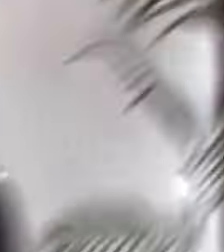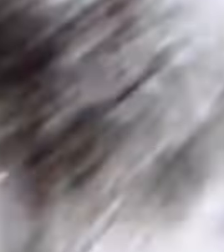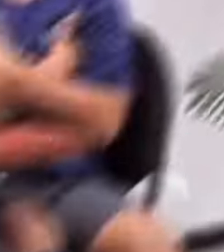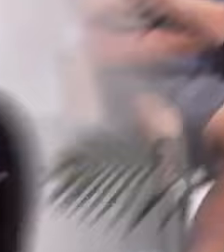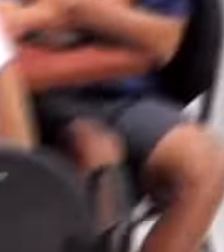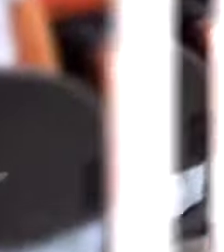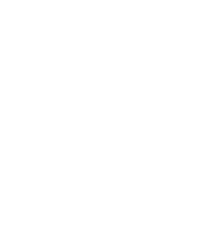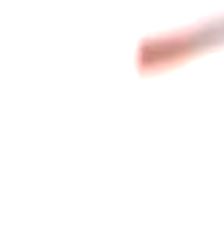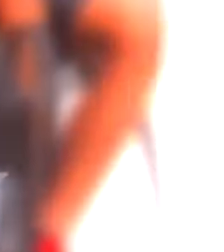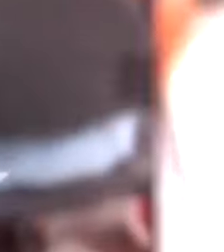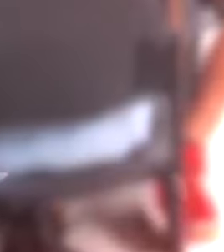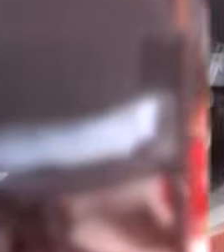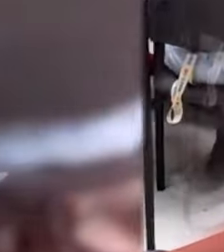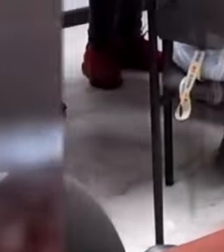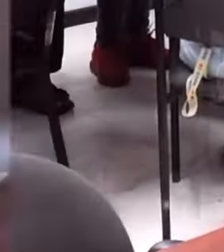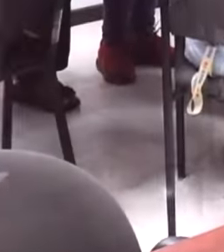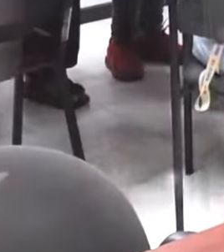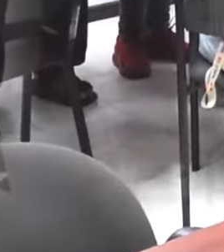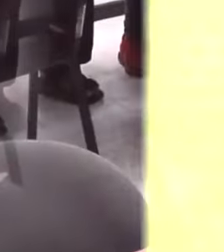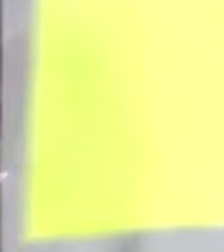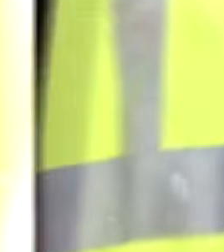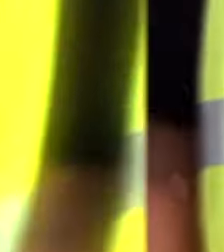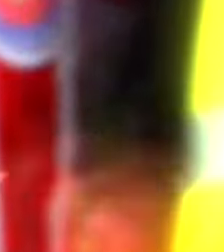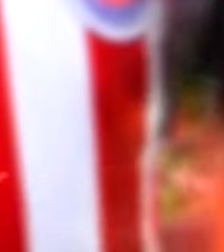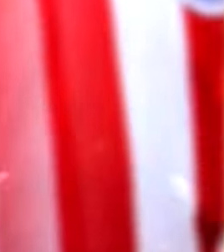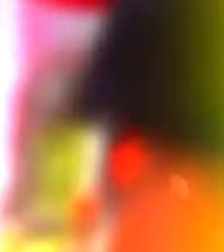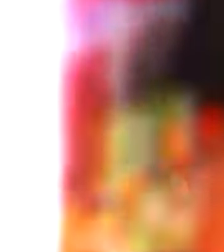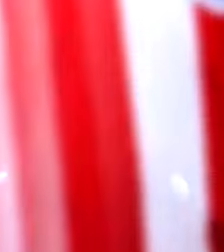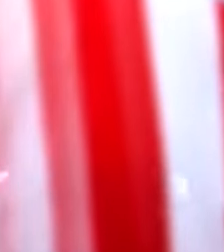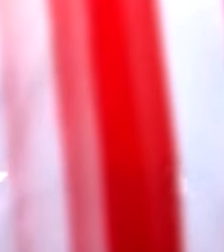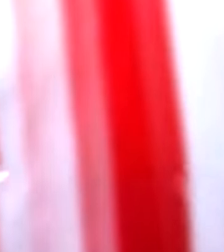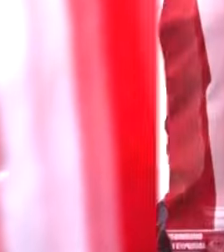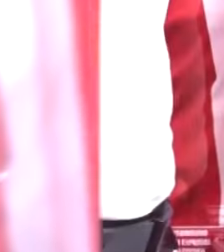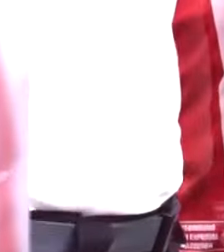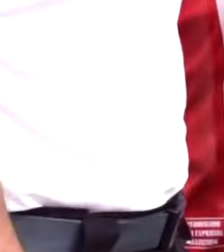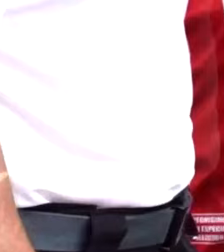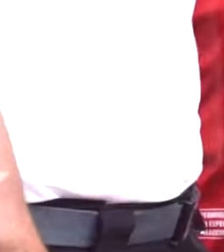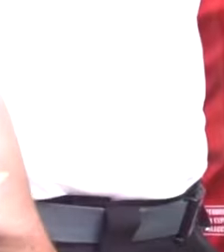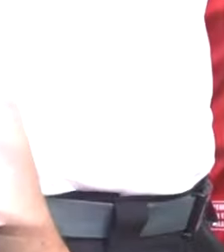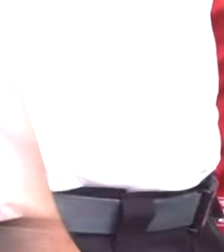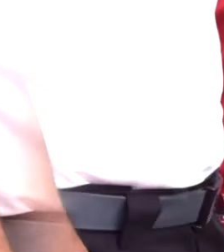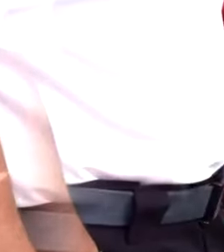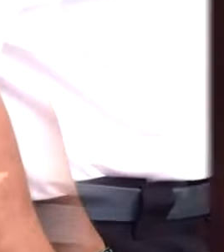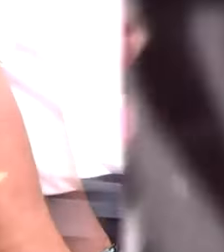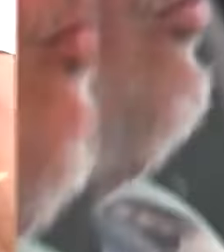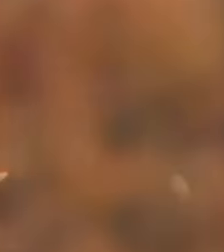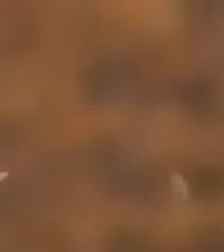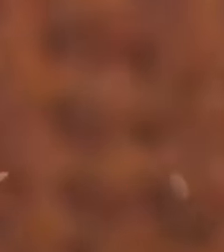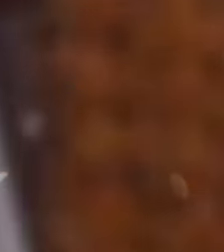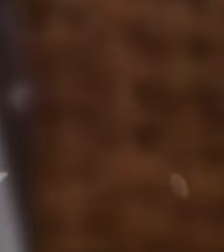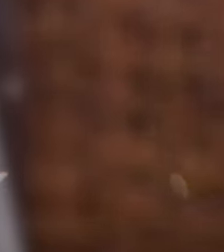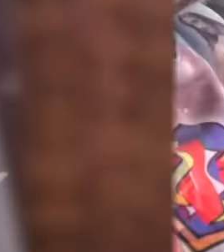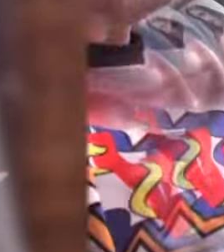vez nos encontró más fuerte. Desde el día 1 estuvimos en la calle, abriendo caminos, atendiendo a la gente en